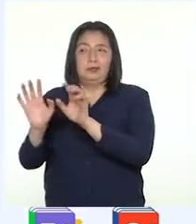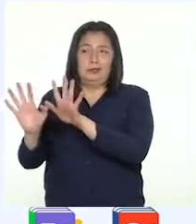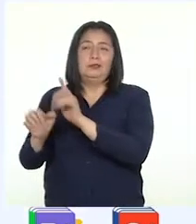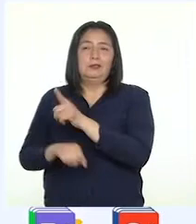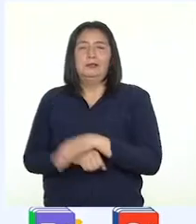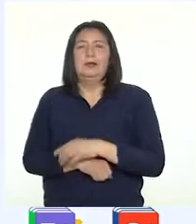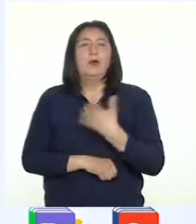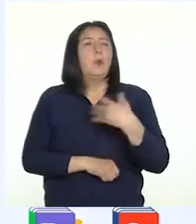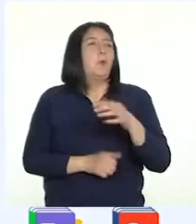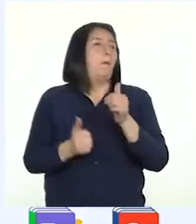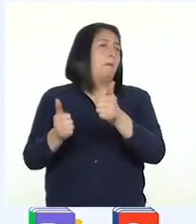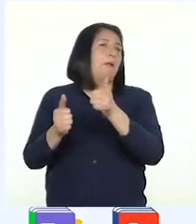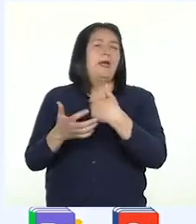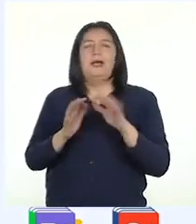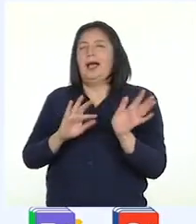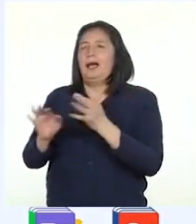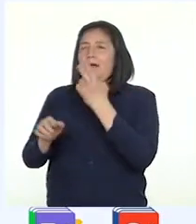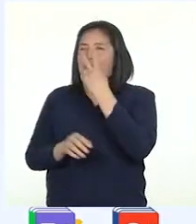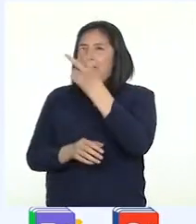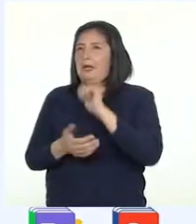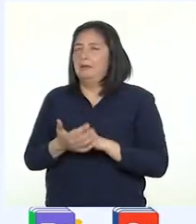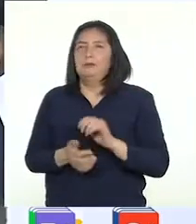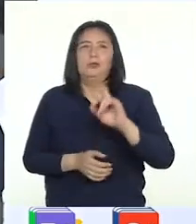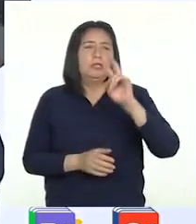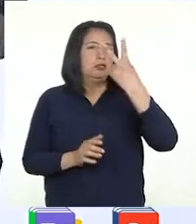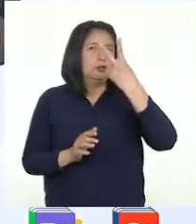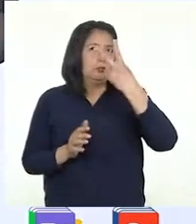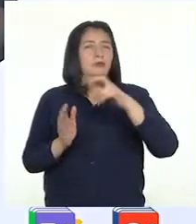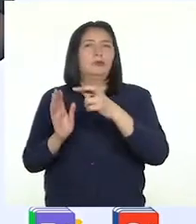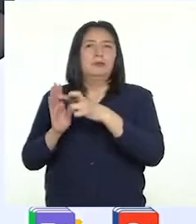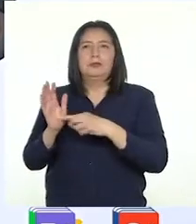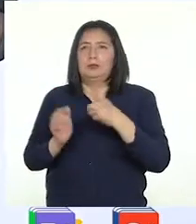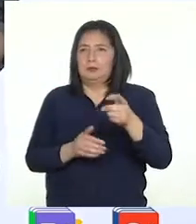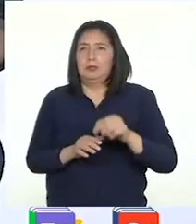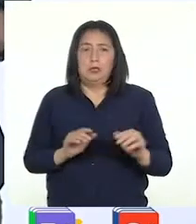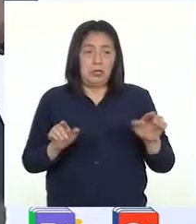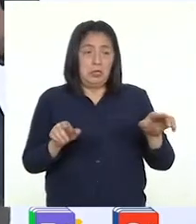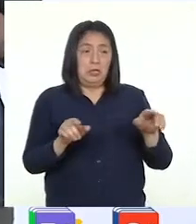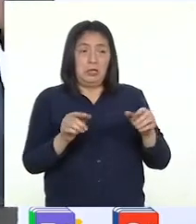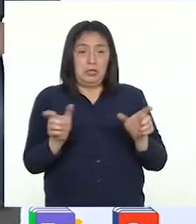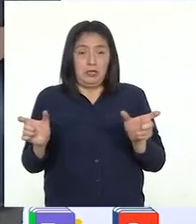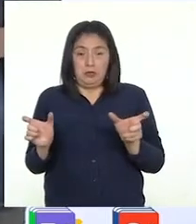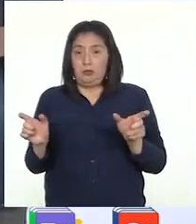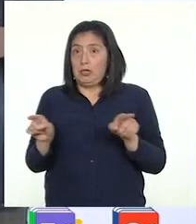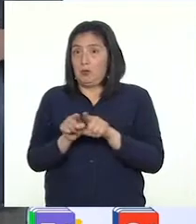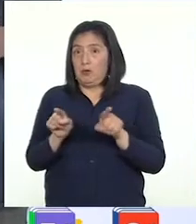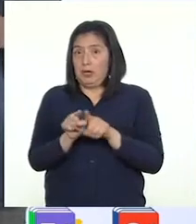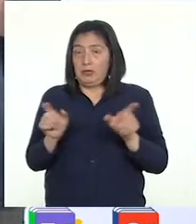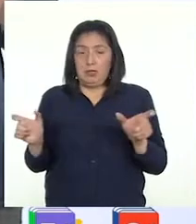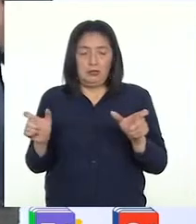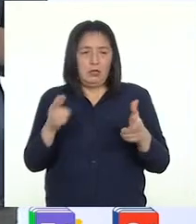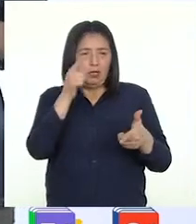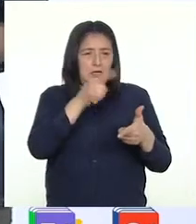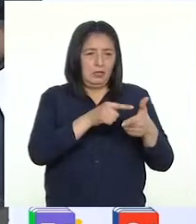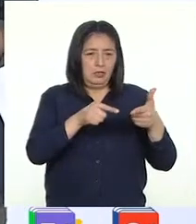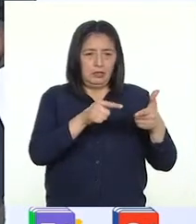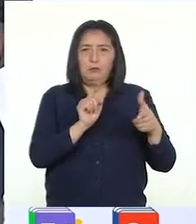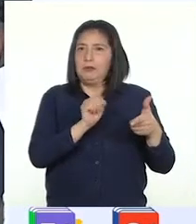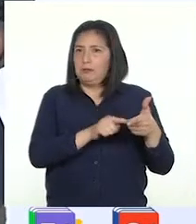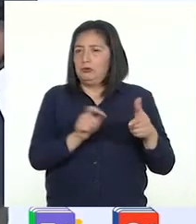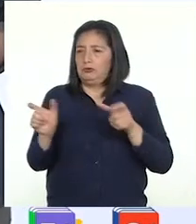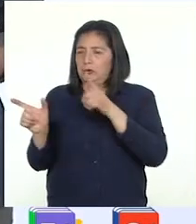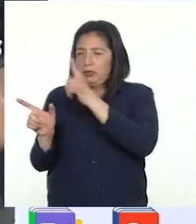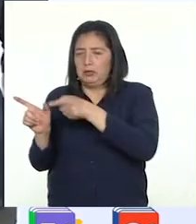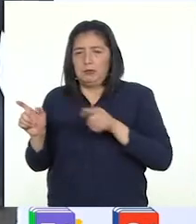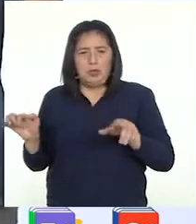10. ¡Súper! Veamos ahora el principio 2. En una igualdad, cuando dividimos ambos miembros entre un mismo